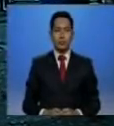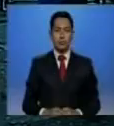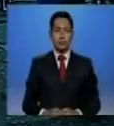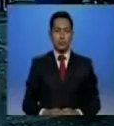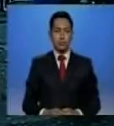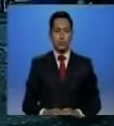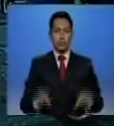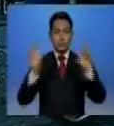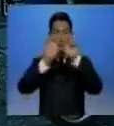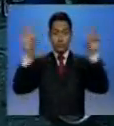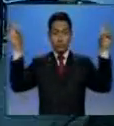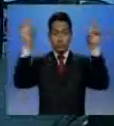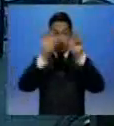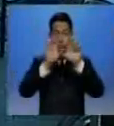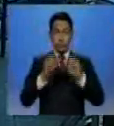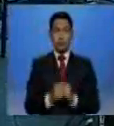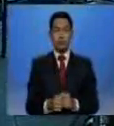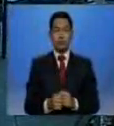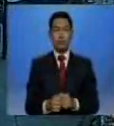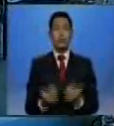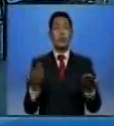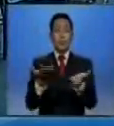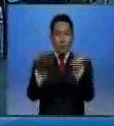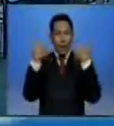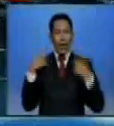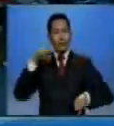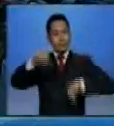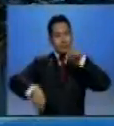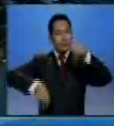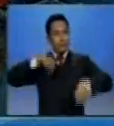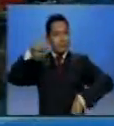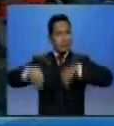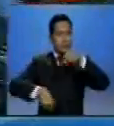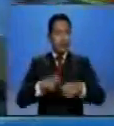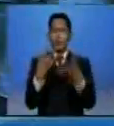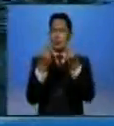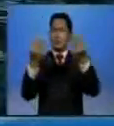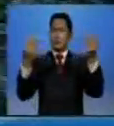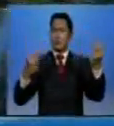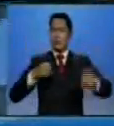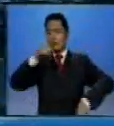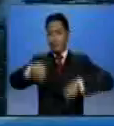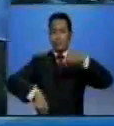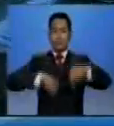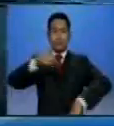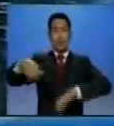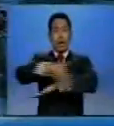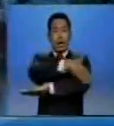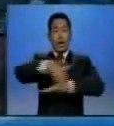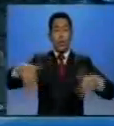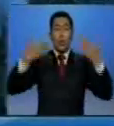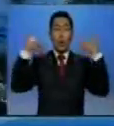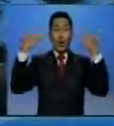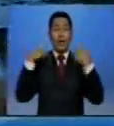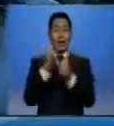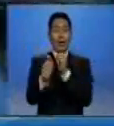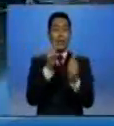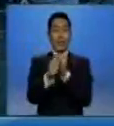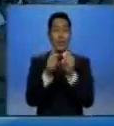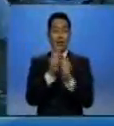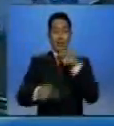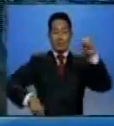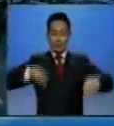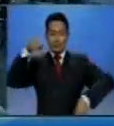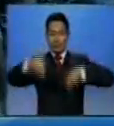Y bajo el lema "Deja de libar y ven a pedalear", cientos de ciclistas recorrieron las calles de Guayaquil en la actividad deportiva Guayas